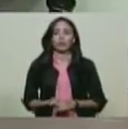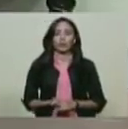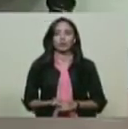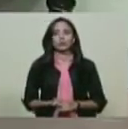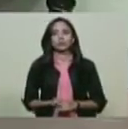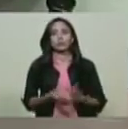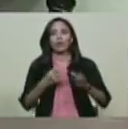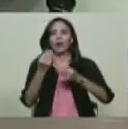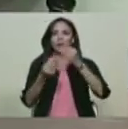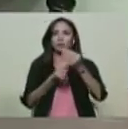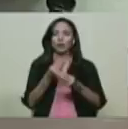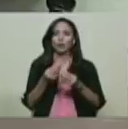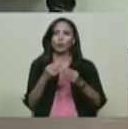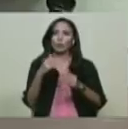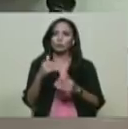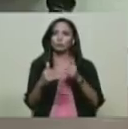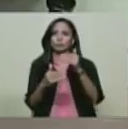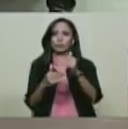van generando